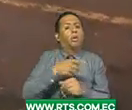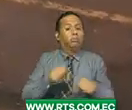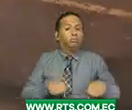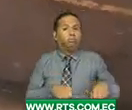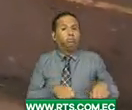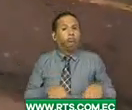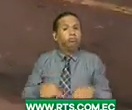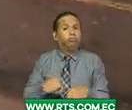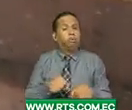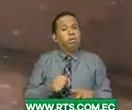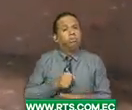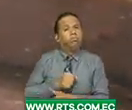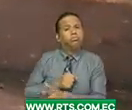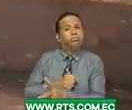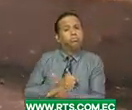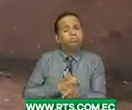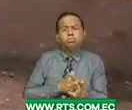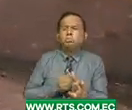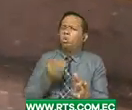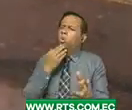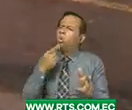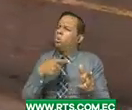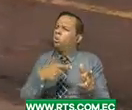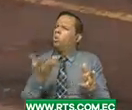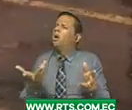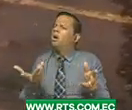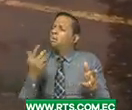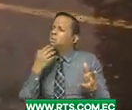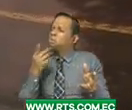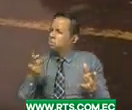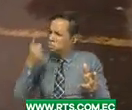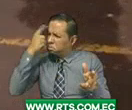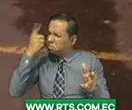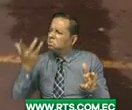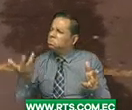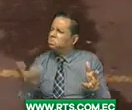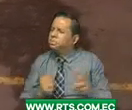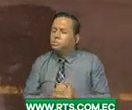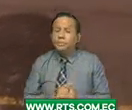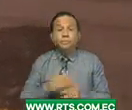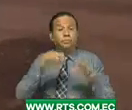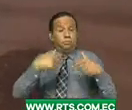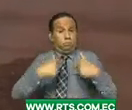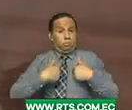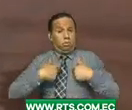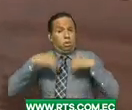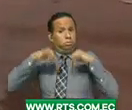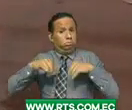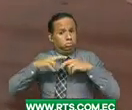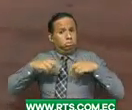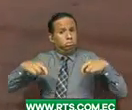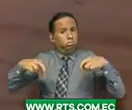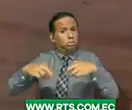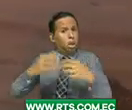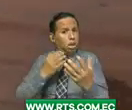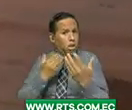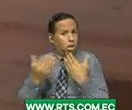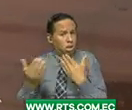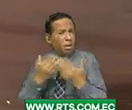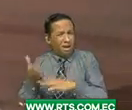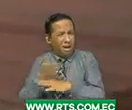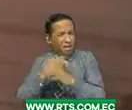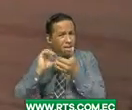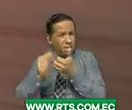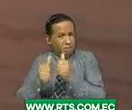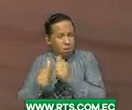les dijeron algo, ¿ustedes vieron algo sospechoso en ese instante? O sea, nosotros estábamos sentados aquí conversando, porque estábamos haciendo deporte